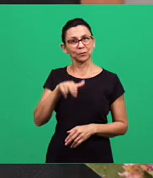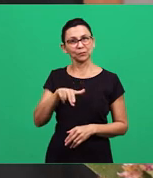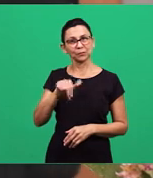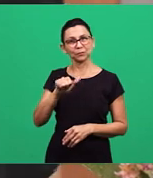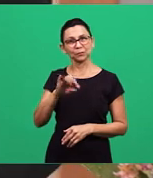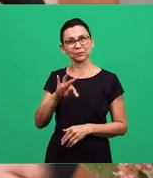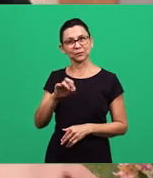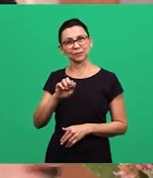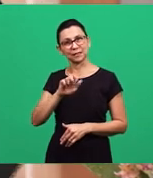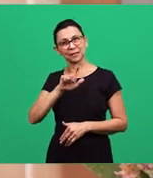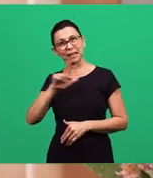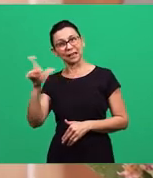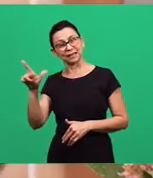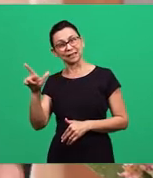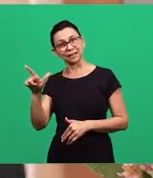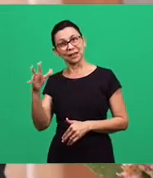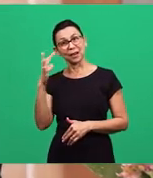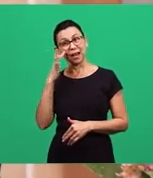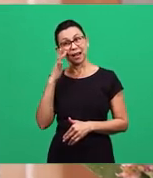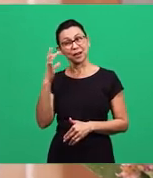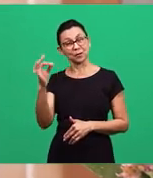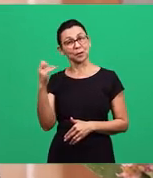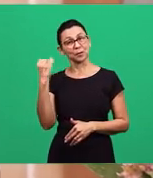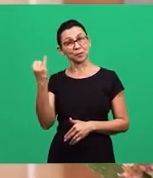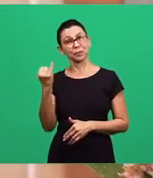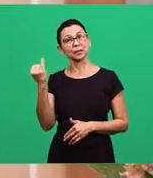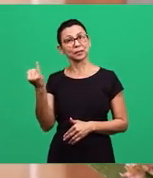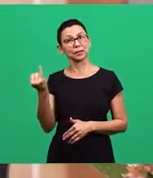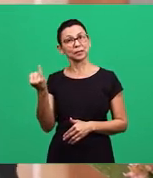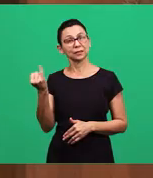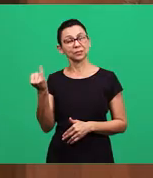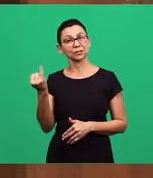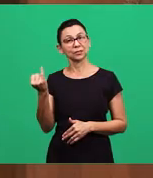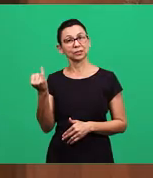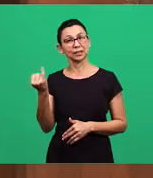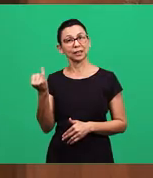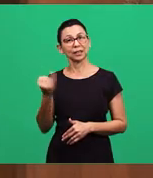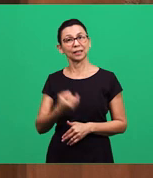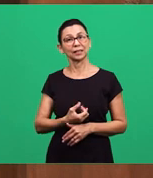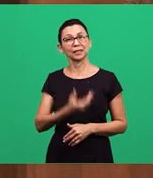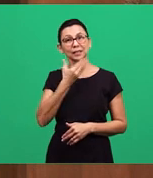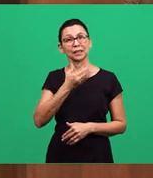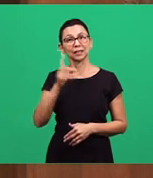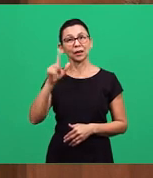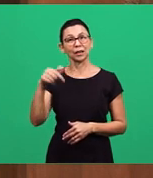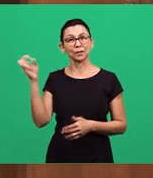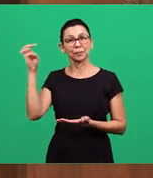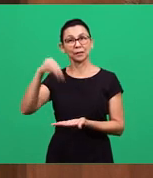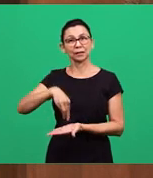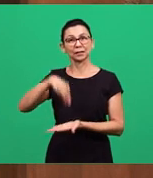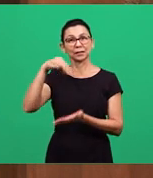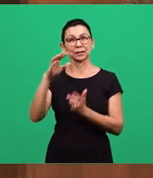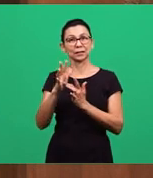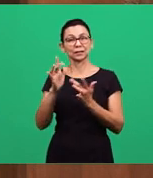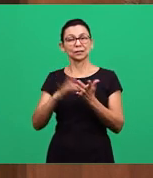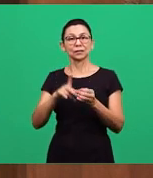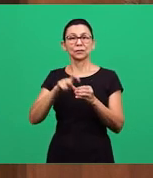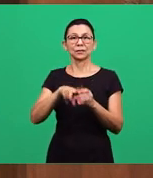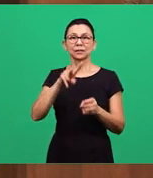alerta. Y por eso podemos decir, es Navidad, Maranata, el Señor Jesús